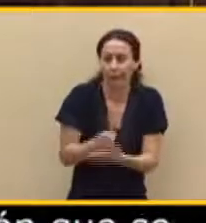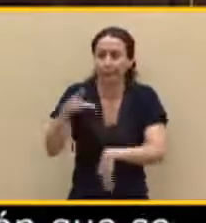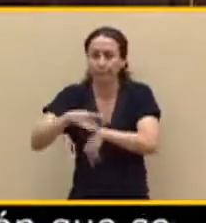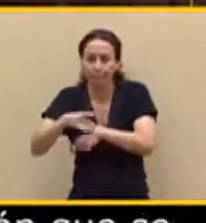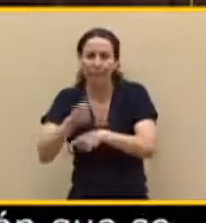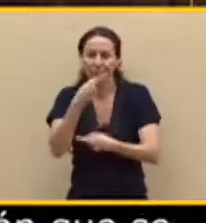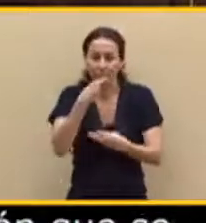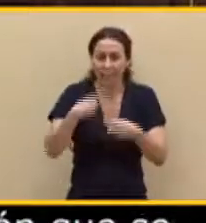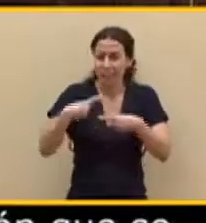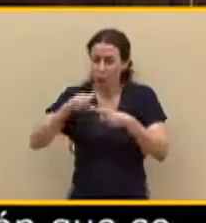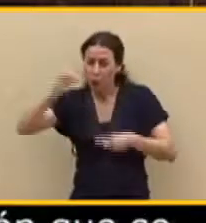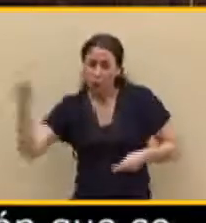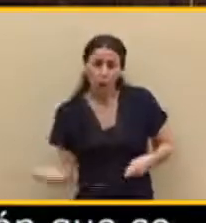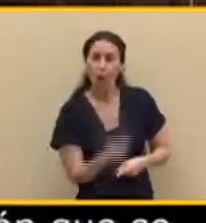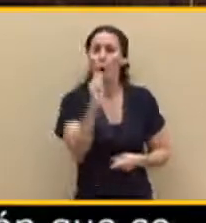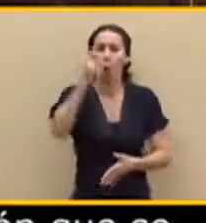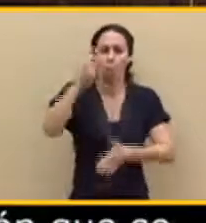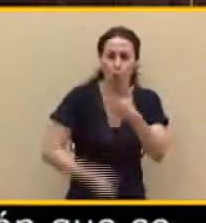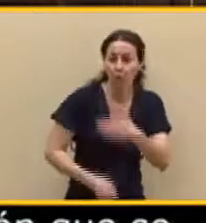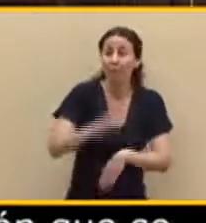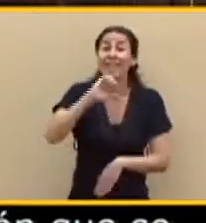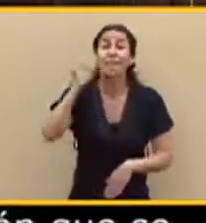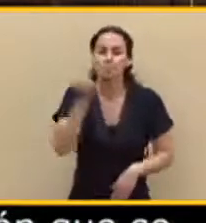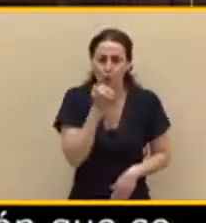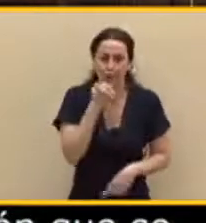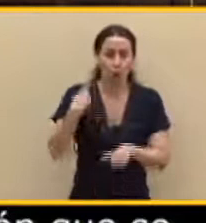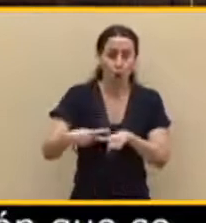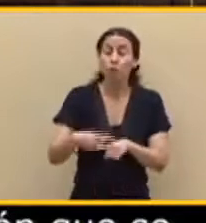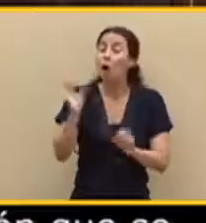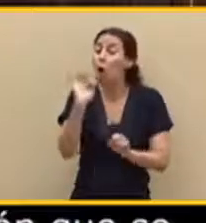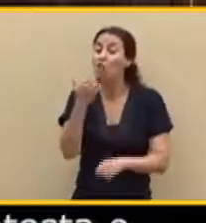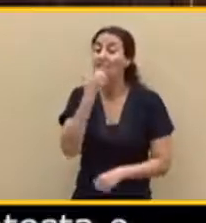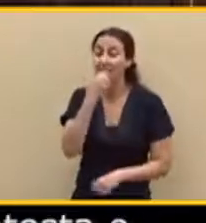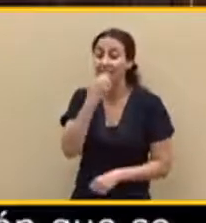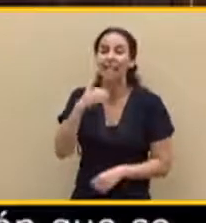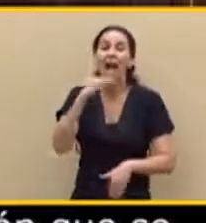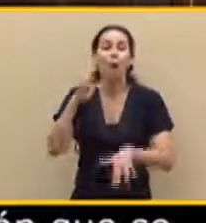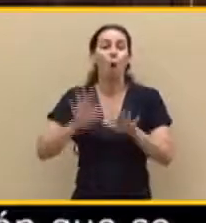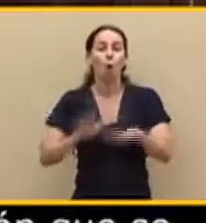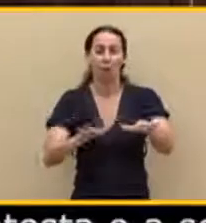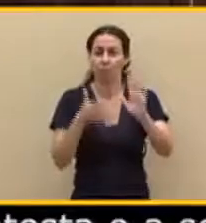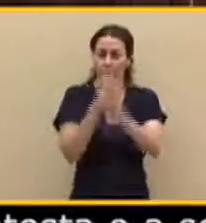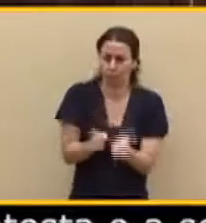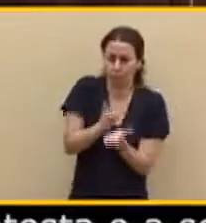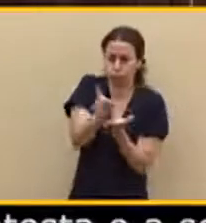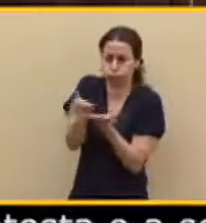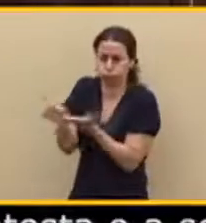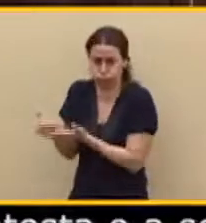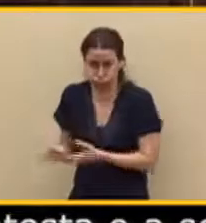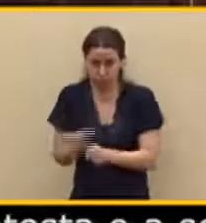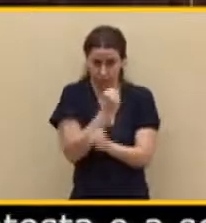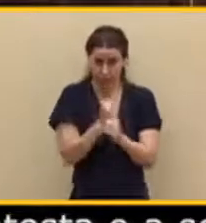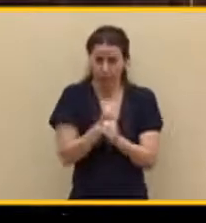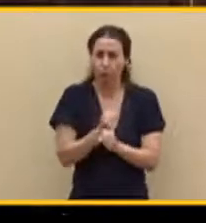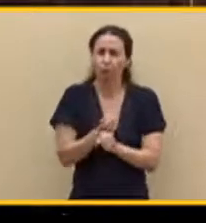un palo o una multa si protesta, o a ser despedido si hace una huelga. Ustedes, señorías del Partido Popular, para